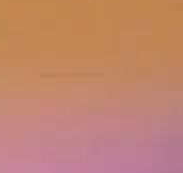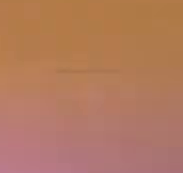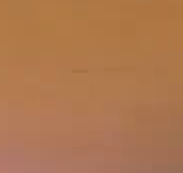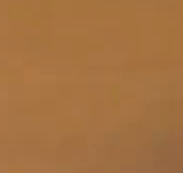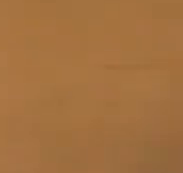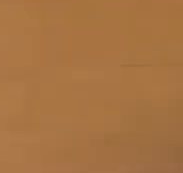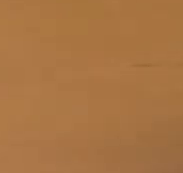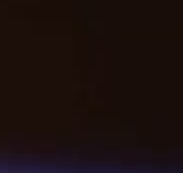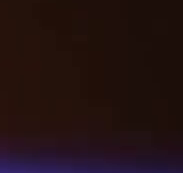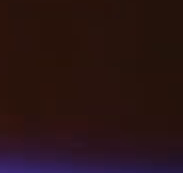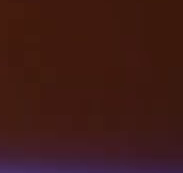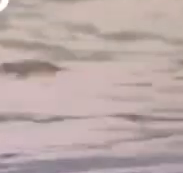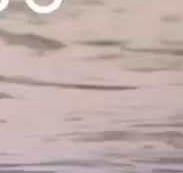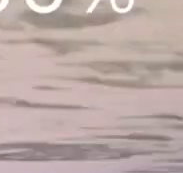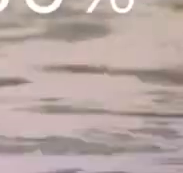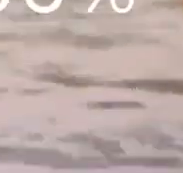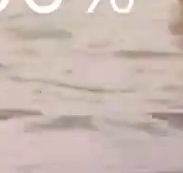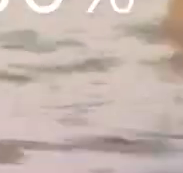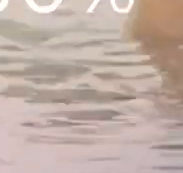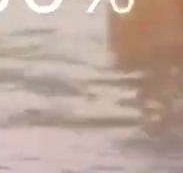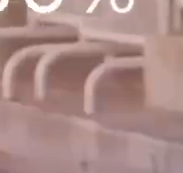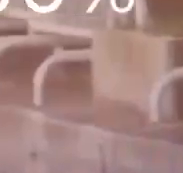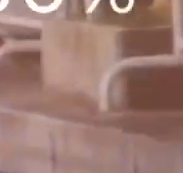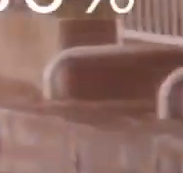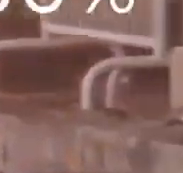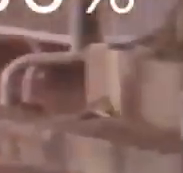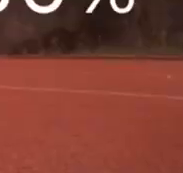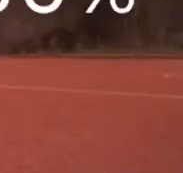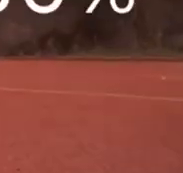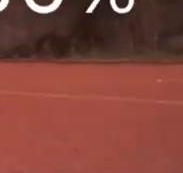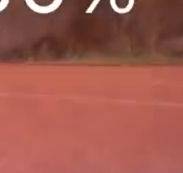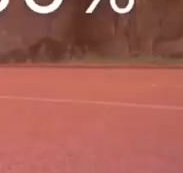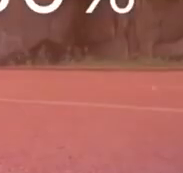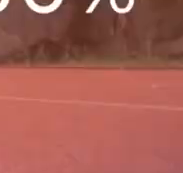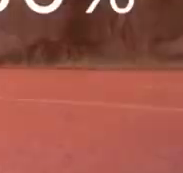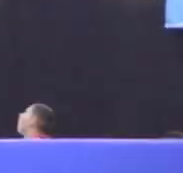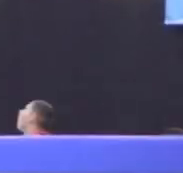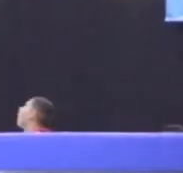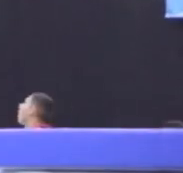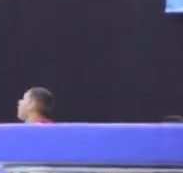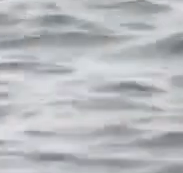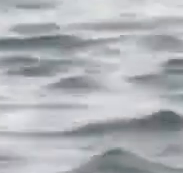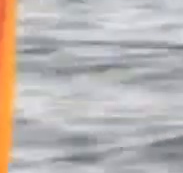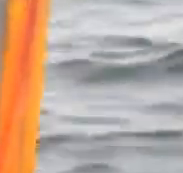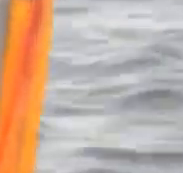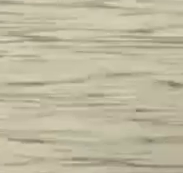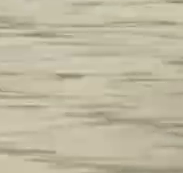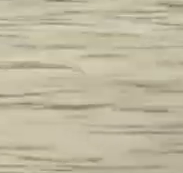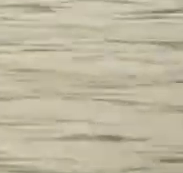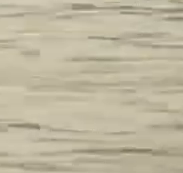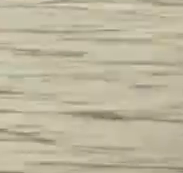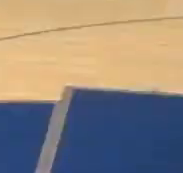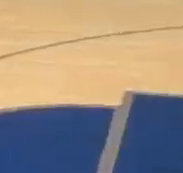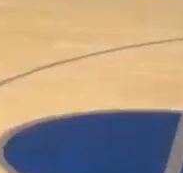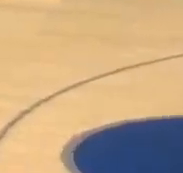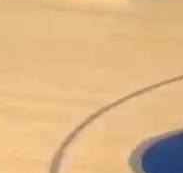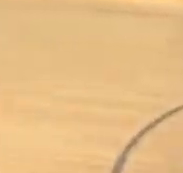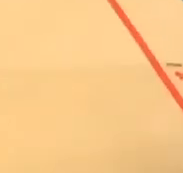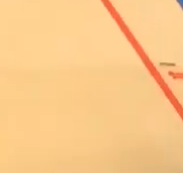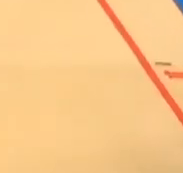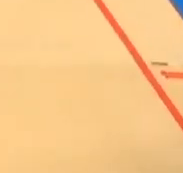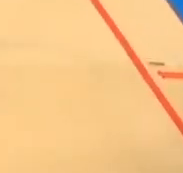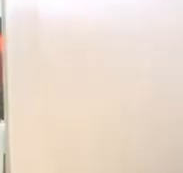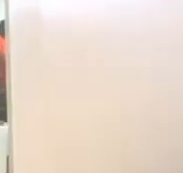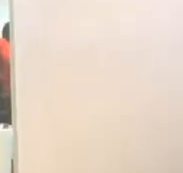más de 6.680 deportistas de 41 países de América Latina en 39 deportes.